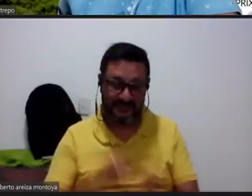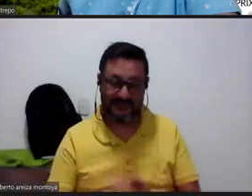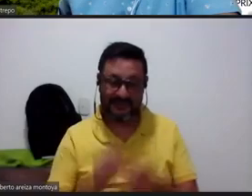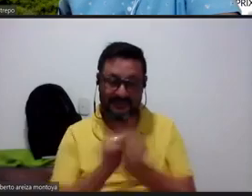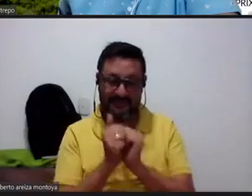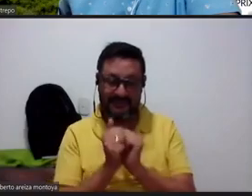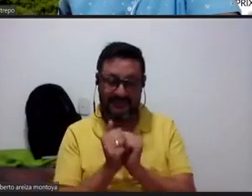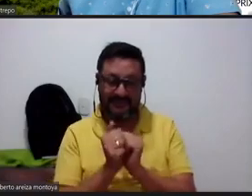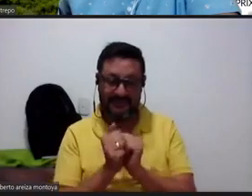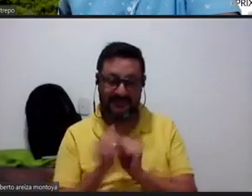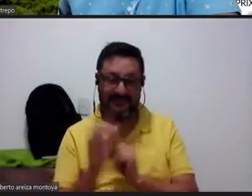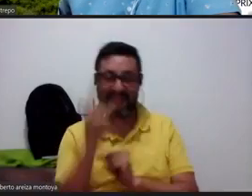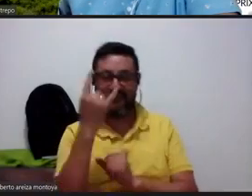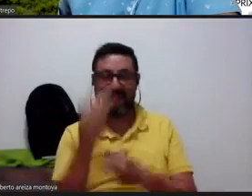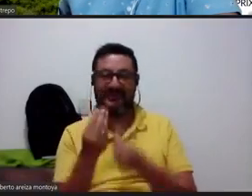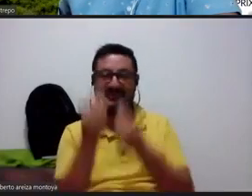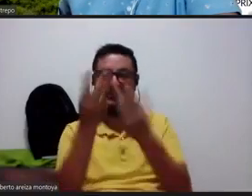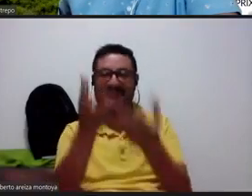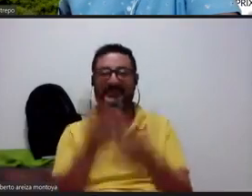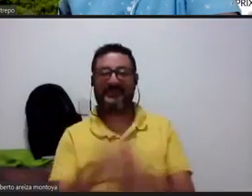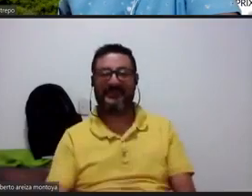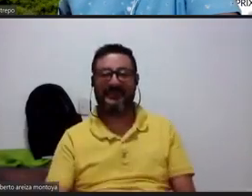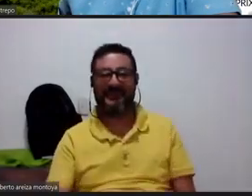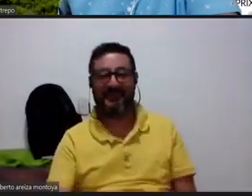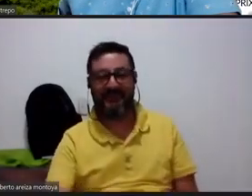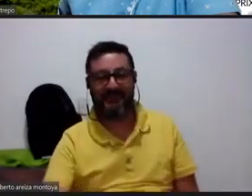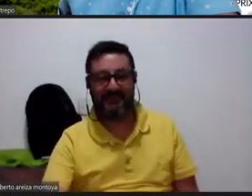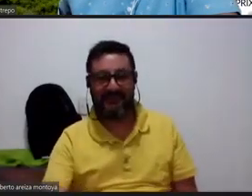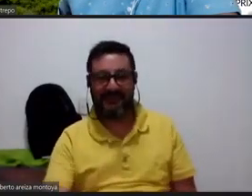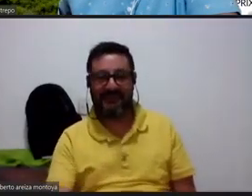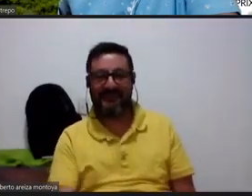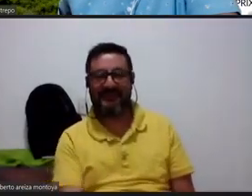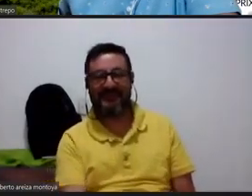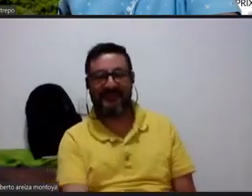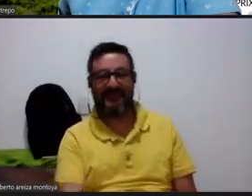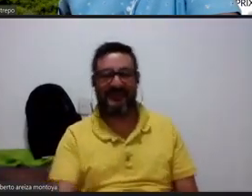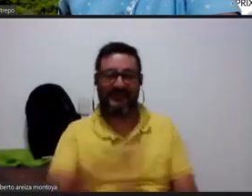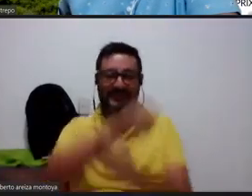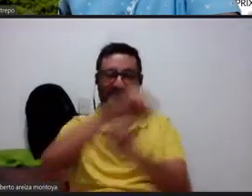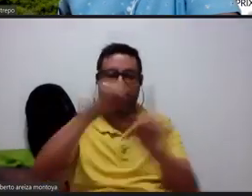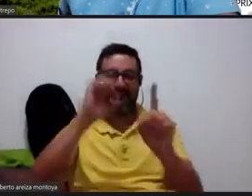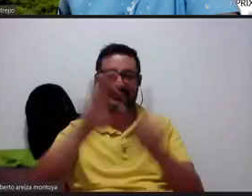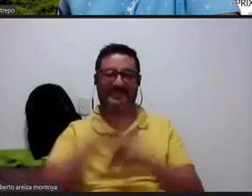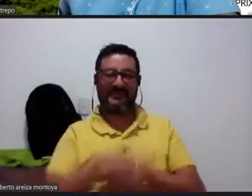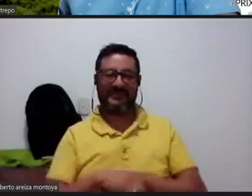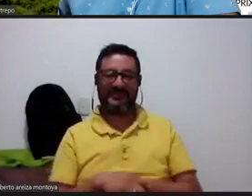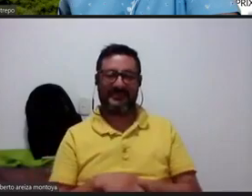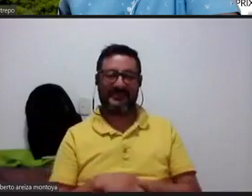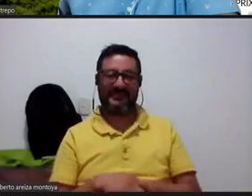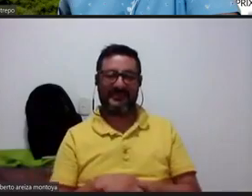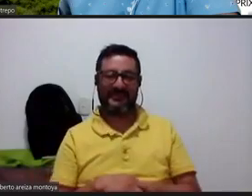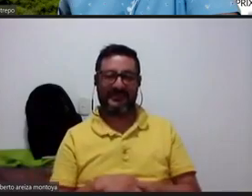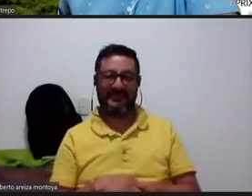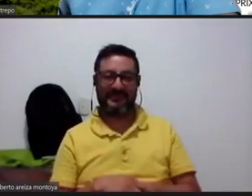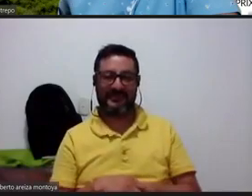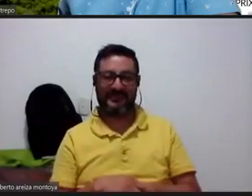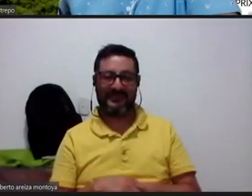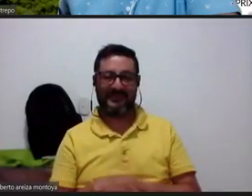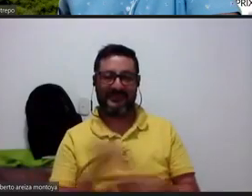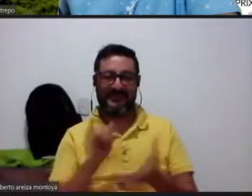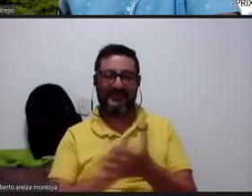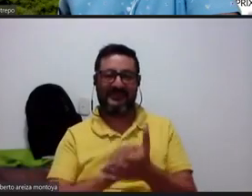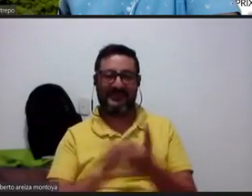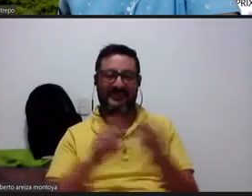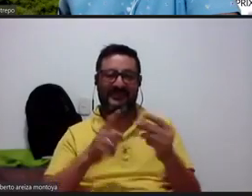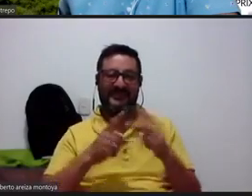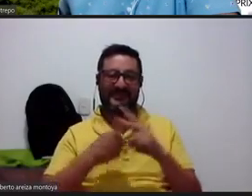que devolverle eso. Tenemos que devolverle a un país, a una sociedad. Yo siempre creo que, siempre he dicho que el deporte es una herramienta de transformación